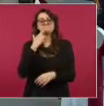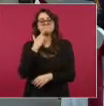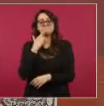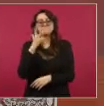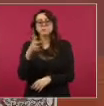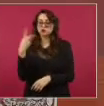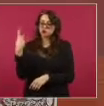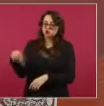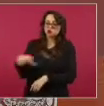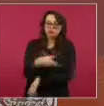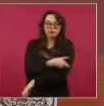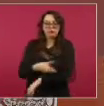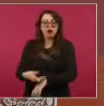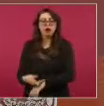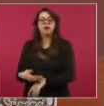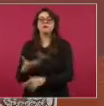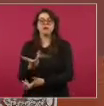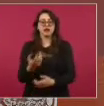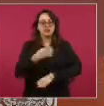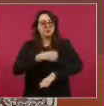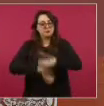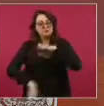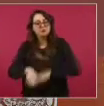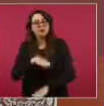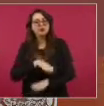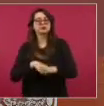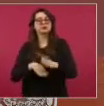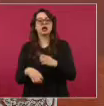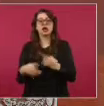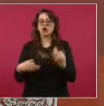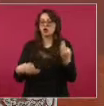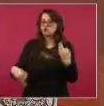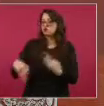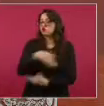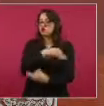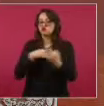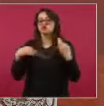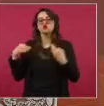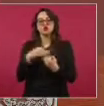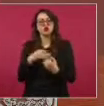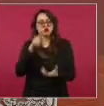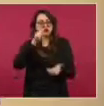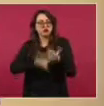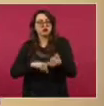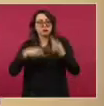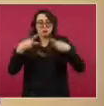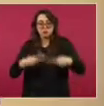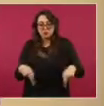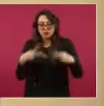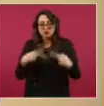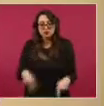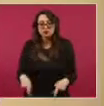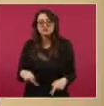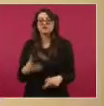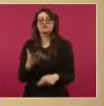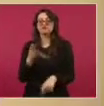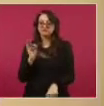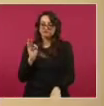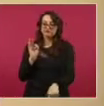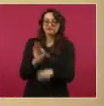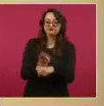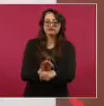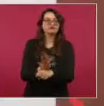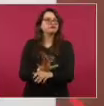sus familias, de las empresas, de todo aquello en lo que labora una persona. Por ello es de la sociedad en su